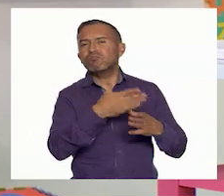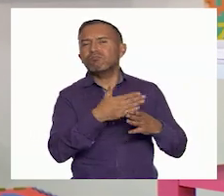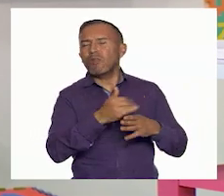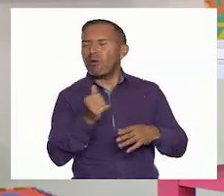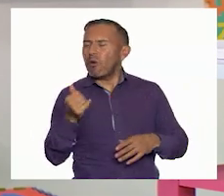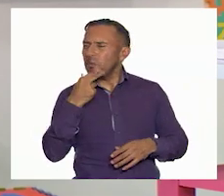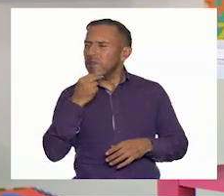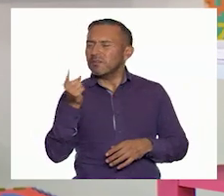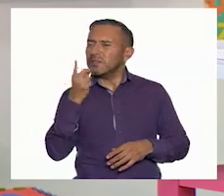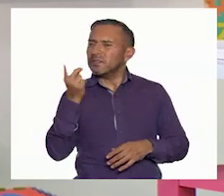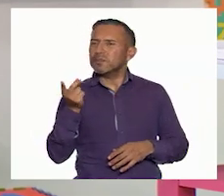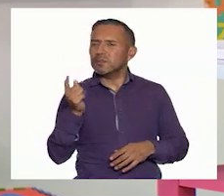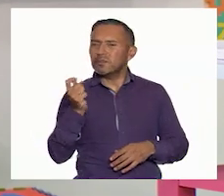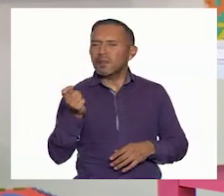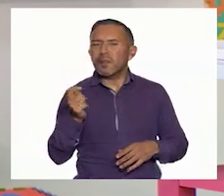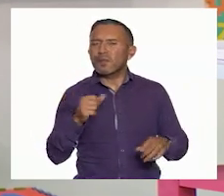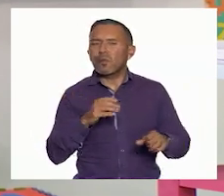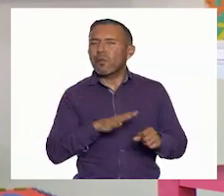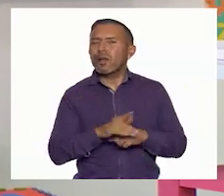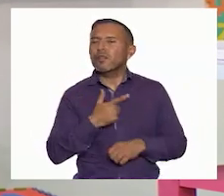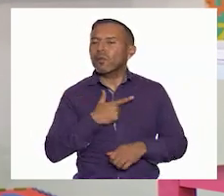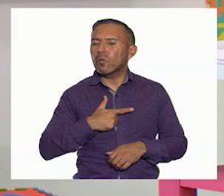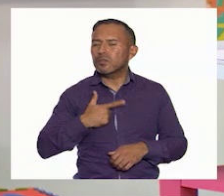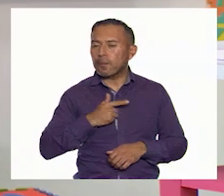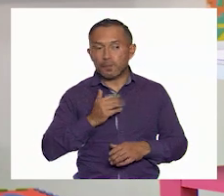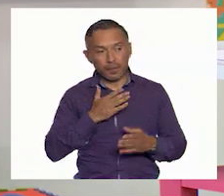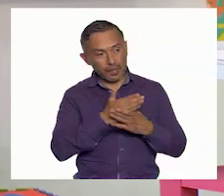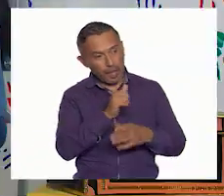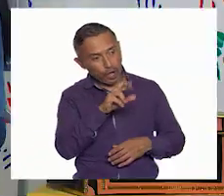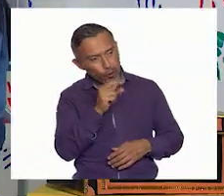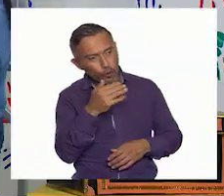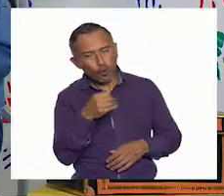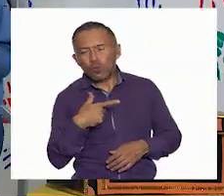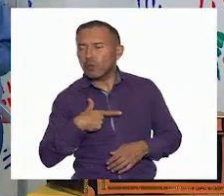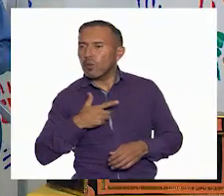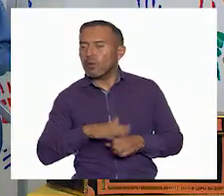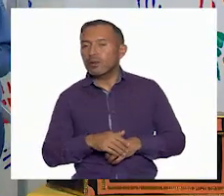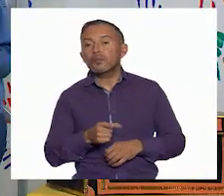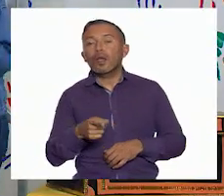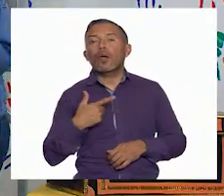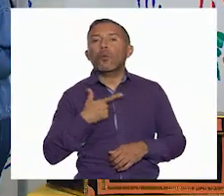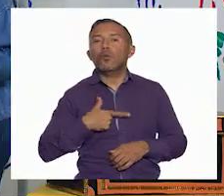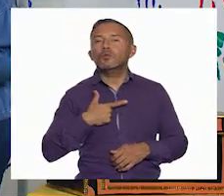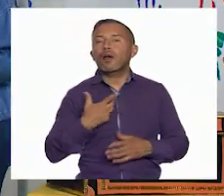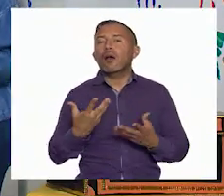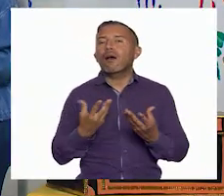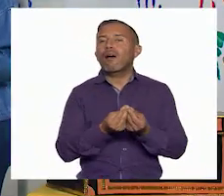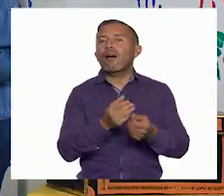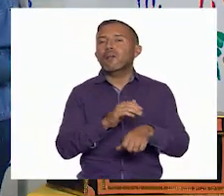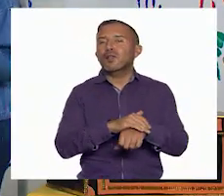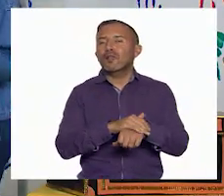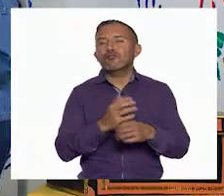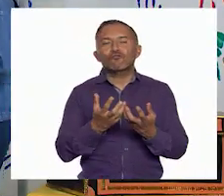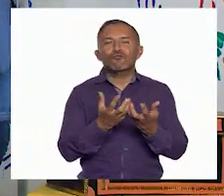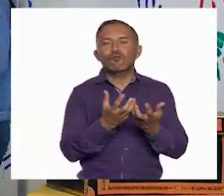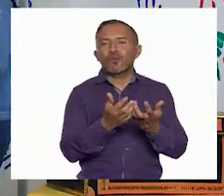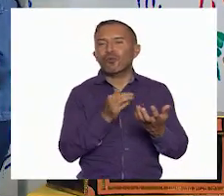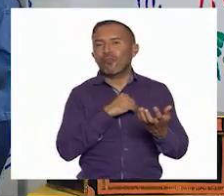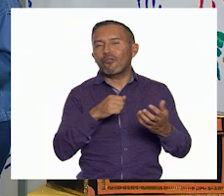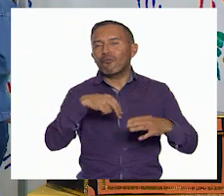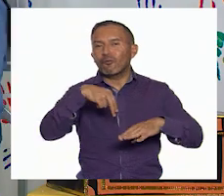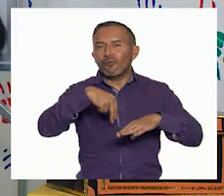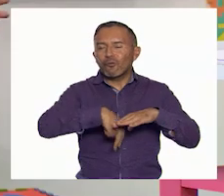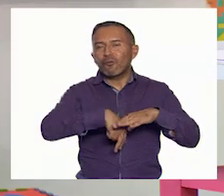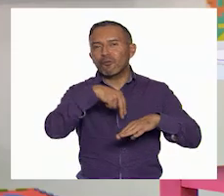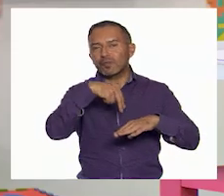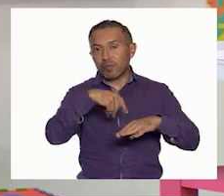contaba el señor Norberto que era la que más le gustaba de ir al arroyo? Le gustaba ir con sus amigos y hacer represas. Muy bien, pues entonces,